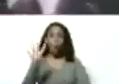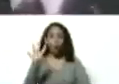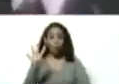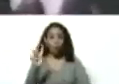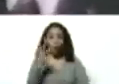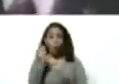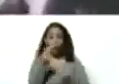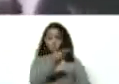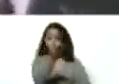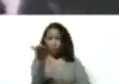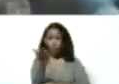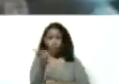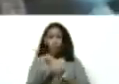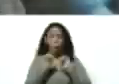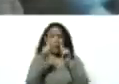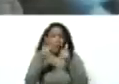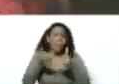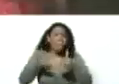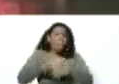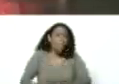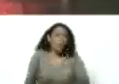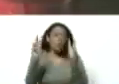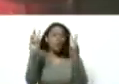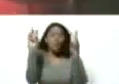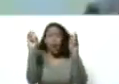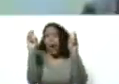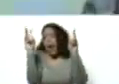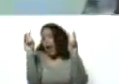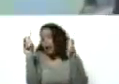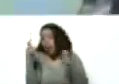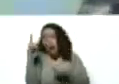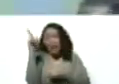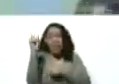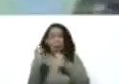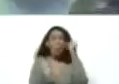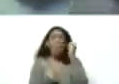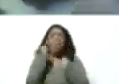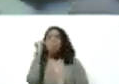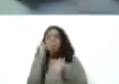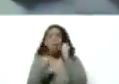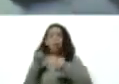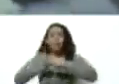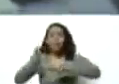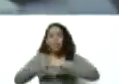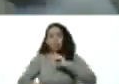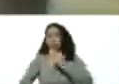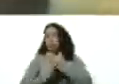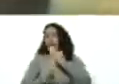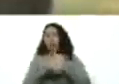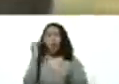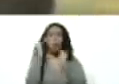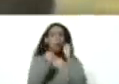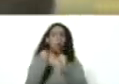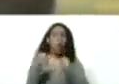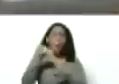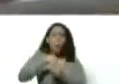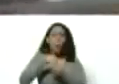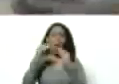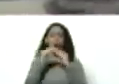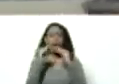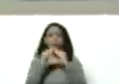ustedes acababan de nacer, estaban ahí, correteando, como Pedro Infante, todavía correteando en sus casas.